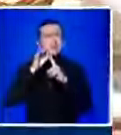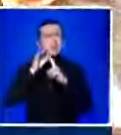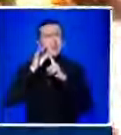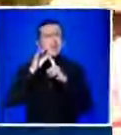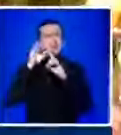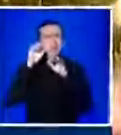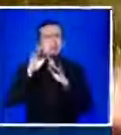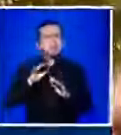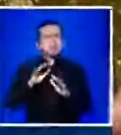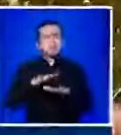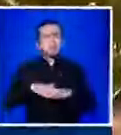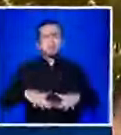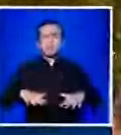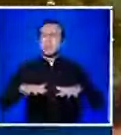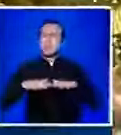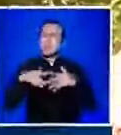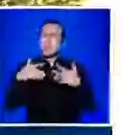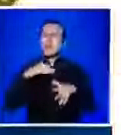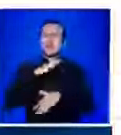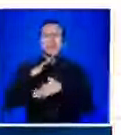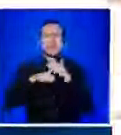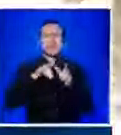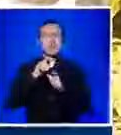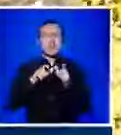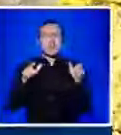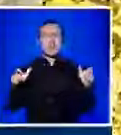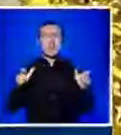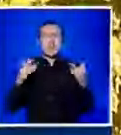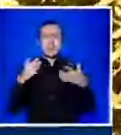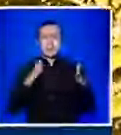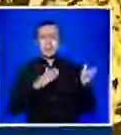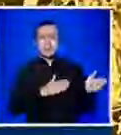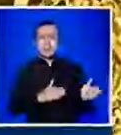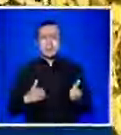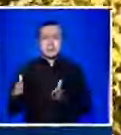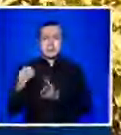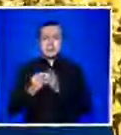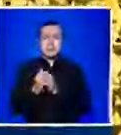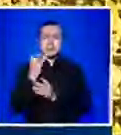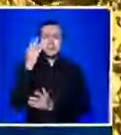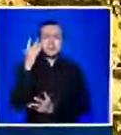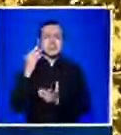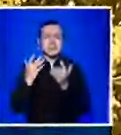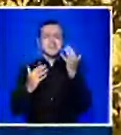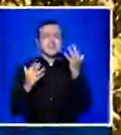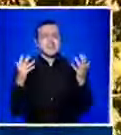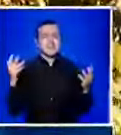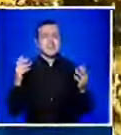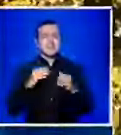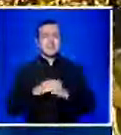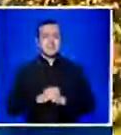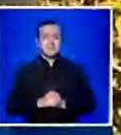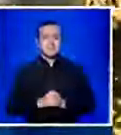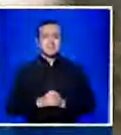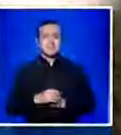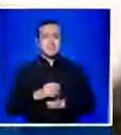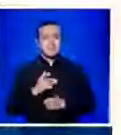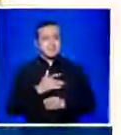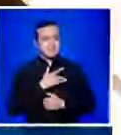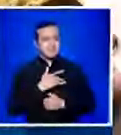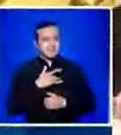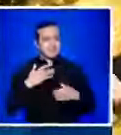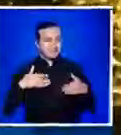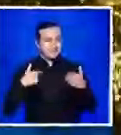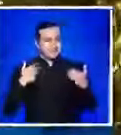ha recibido por este sector. Todos los habitantes están listos para la cosecha. Mi don Hugo, usted feliz de abrir las